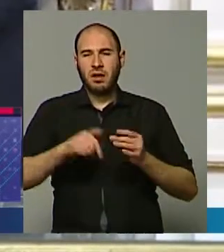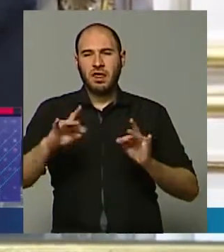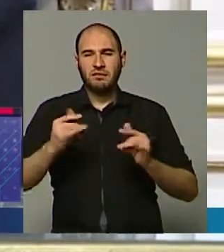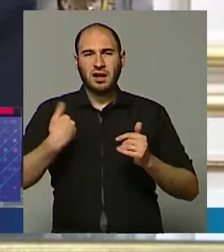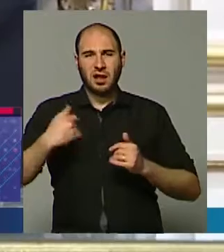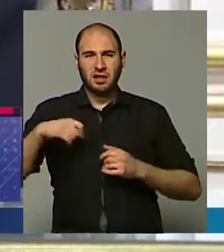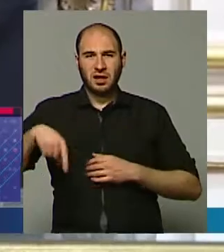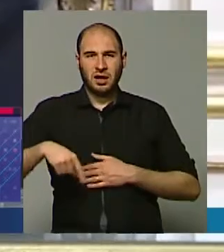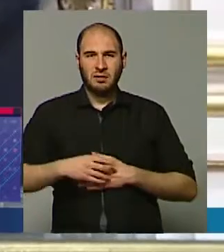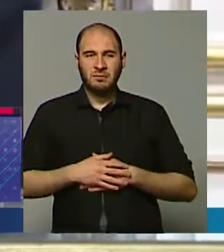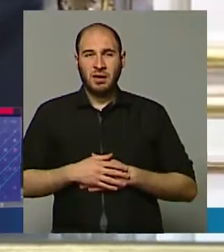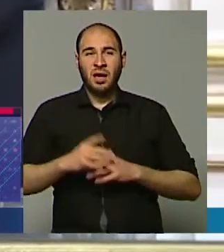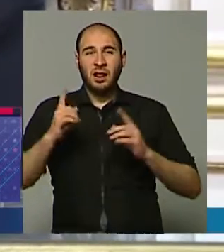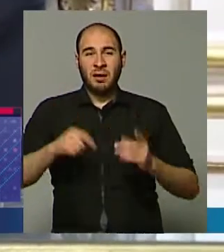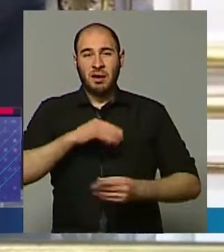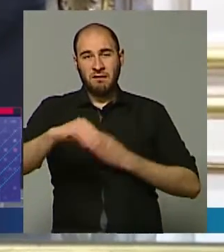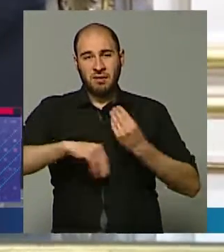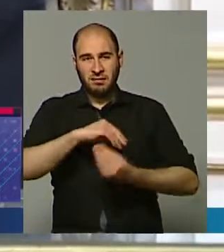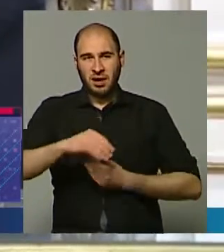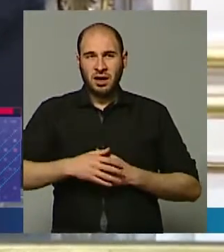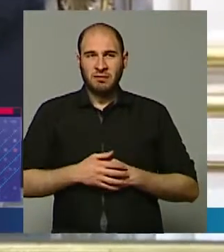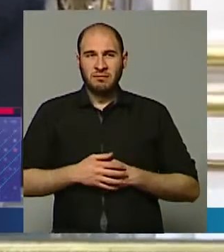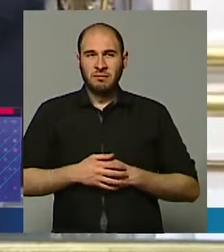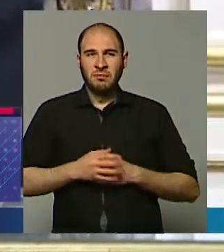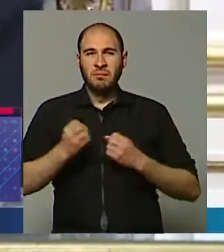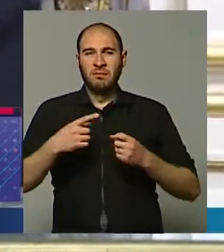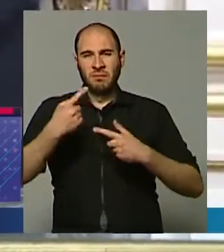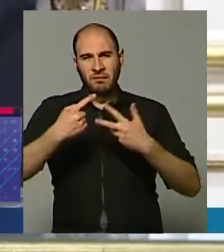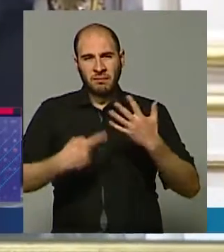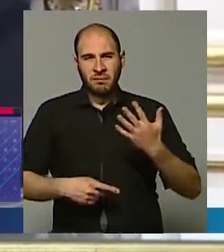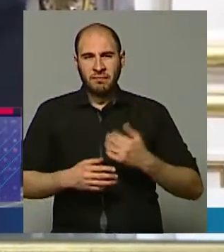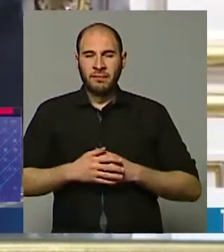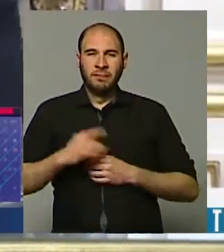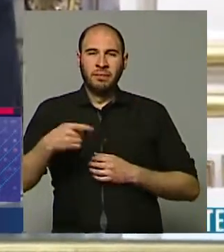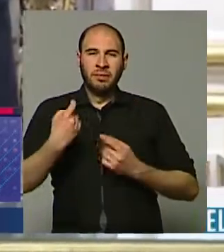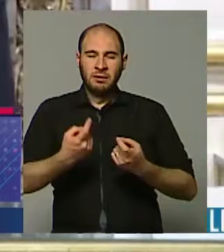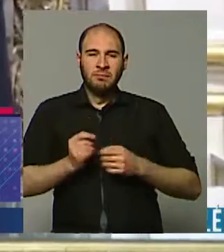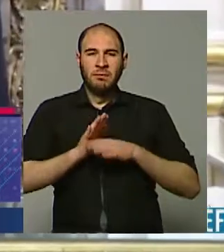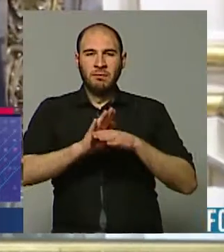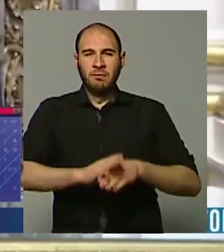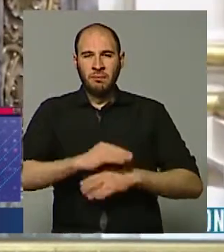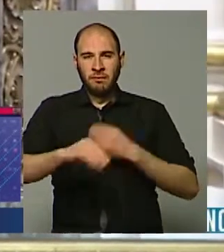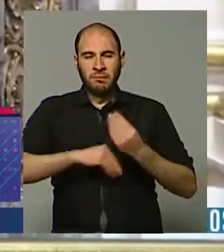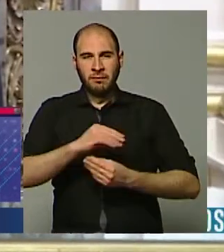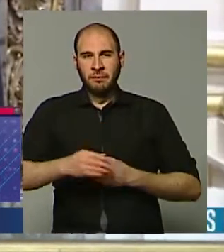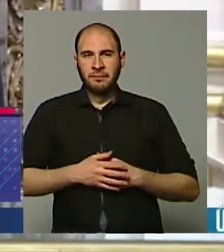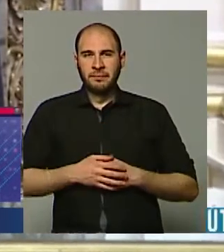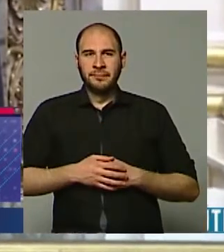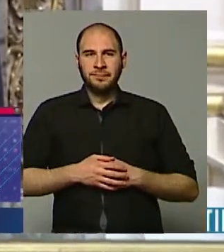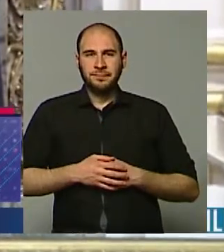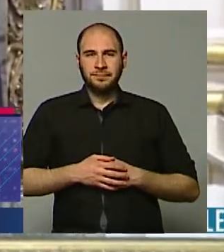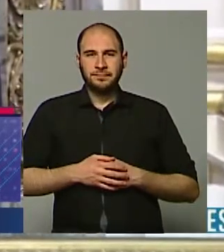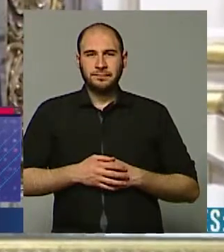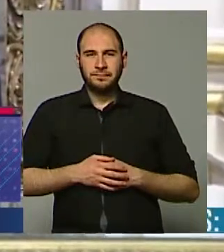la Argentina y también a la familia, porque en estas cosas siempre necesitamos el apoyo de la familia.